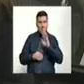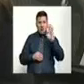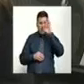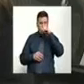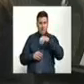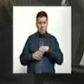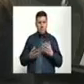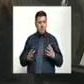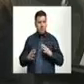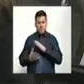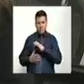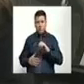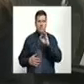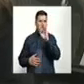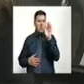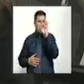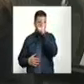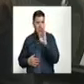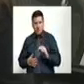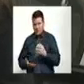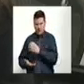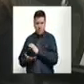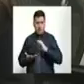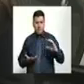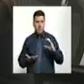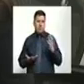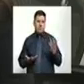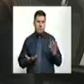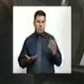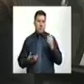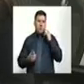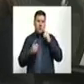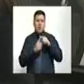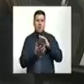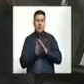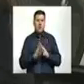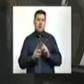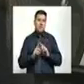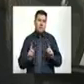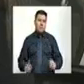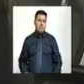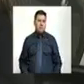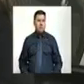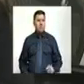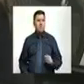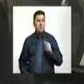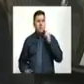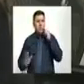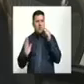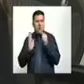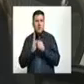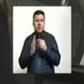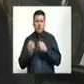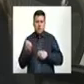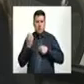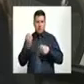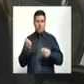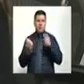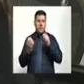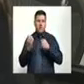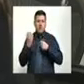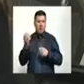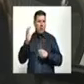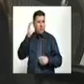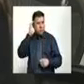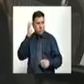territoriales, se le vaya a quitar el 3% de los recursos también con destino a la paz. Pero quería referirme a la entrega de armas que se está